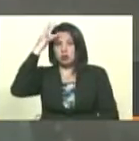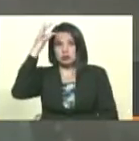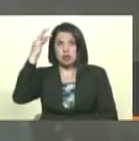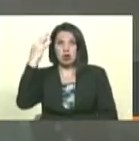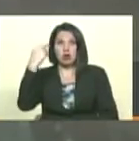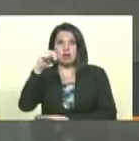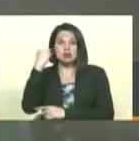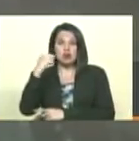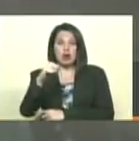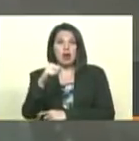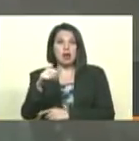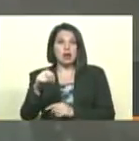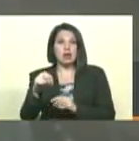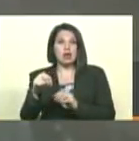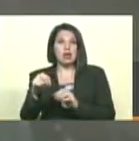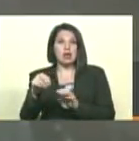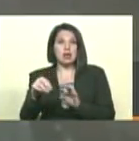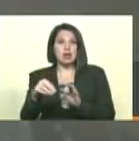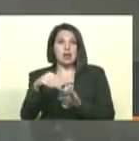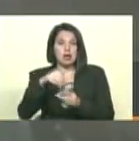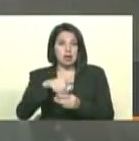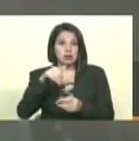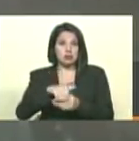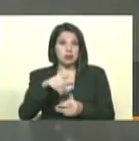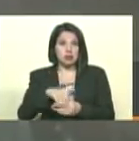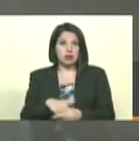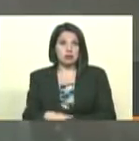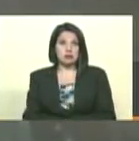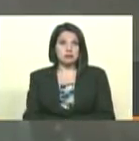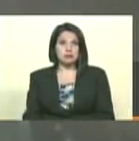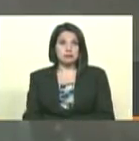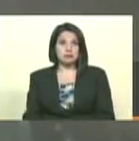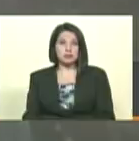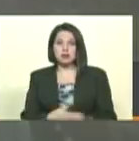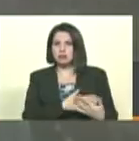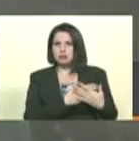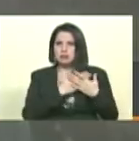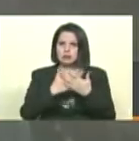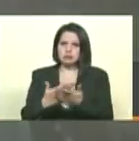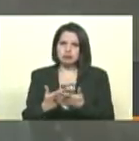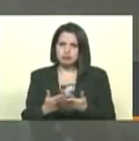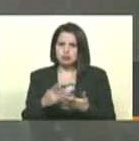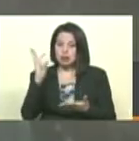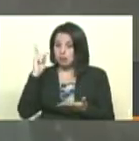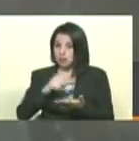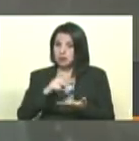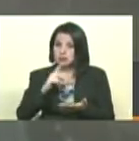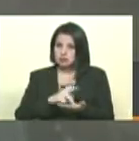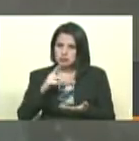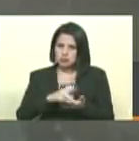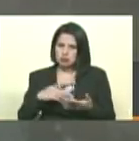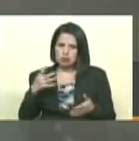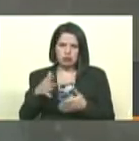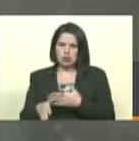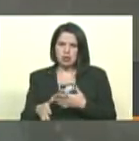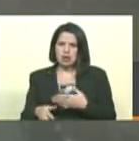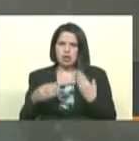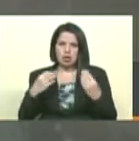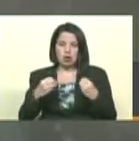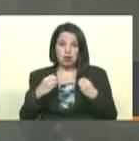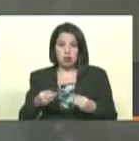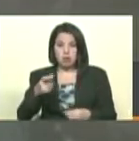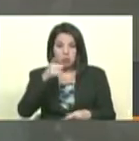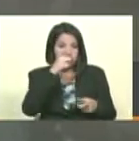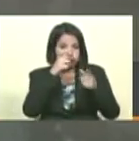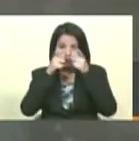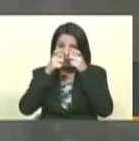para cada proceso electoral. Garantías que cuenta con la participación en el caso de las